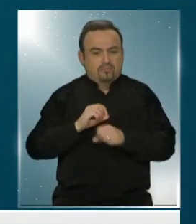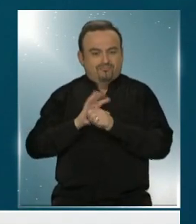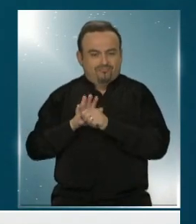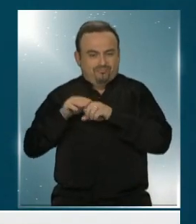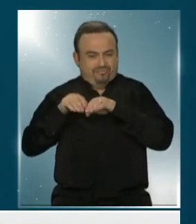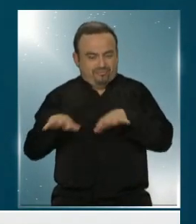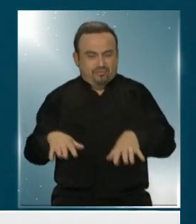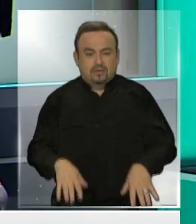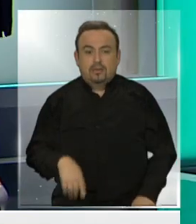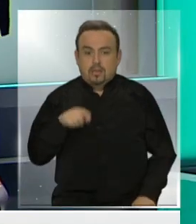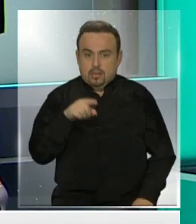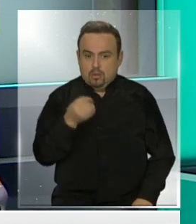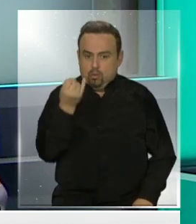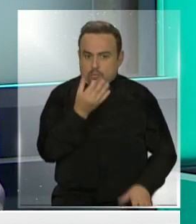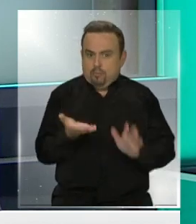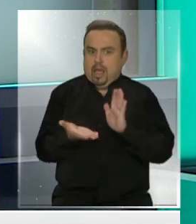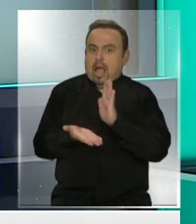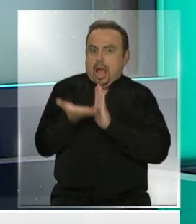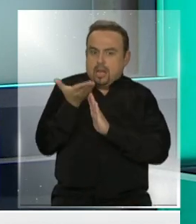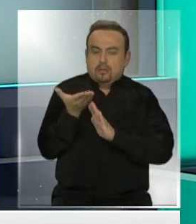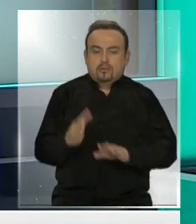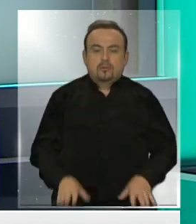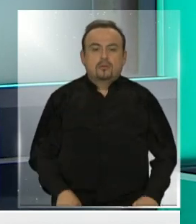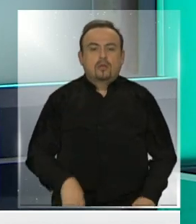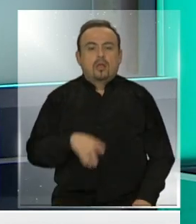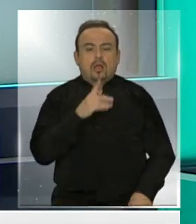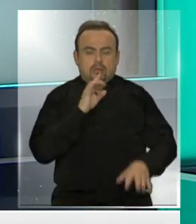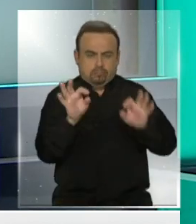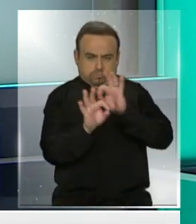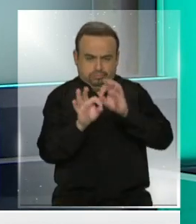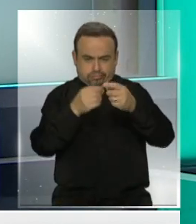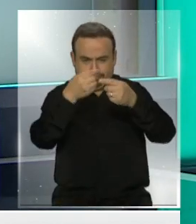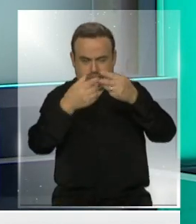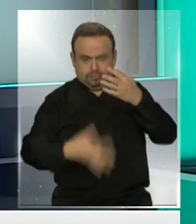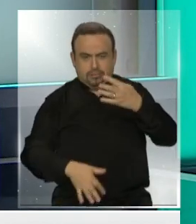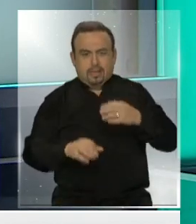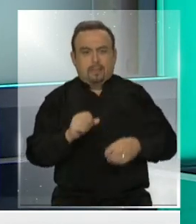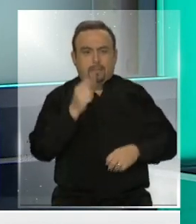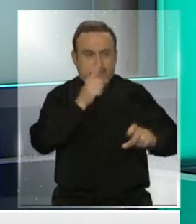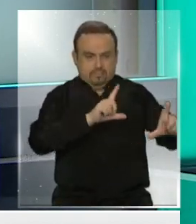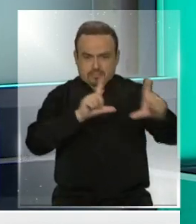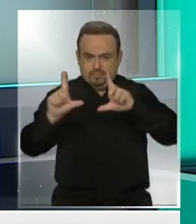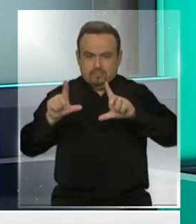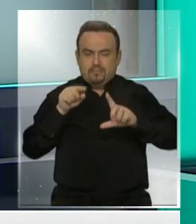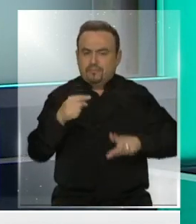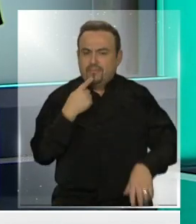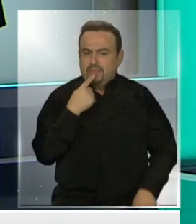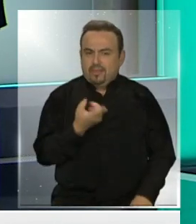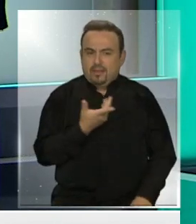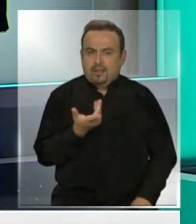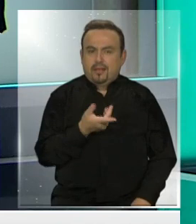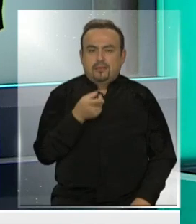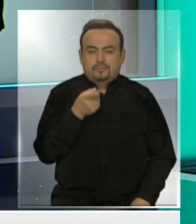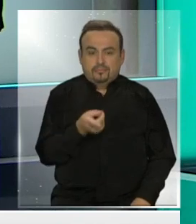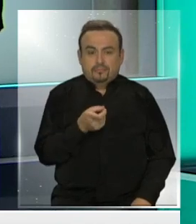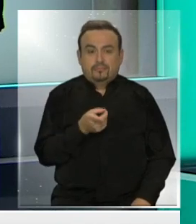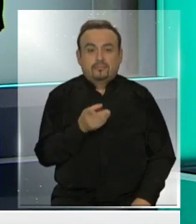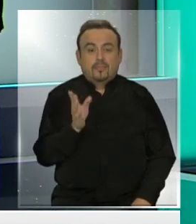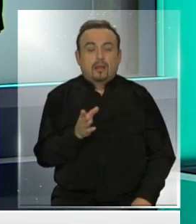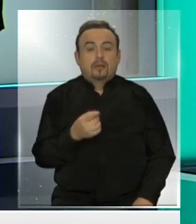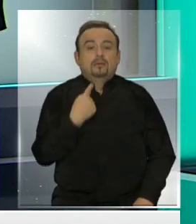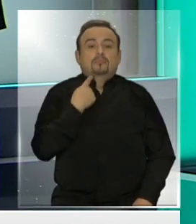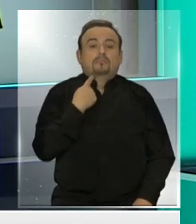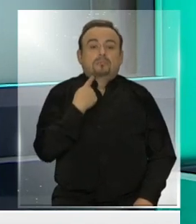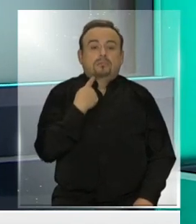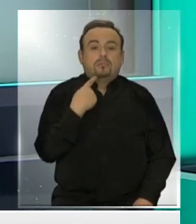ok este es un número alto alto que vamos a desglosar de inmediato a través de la primera gráfica que dice lo siguiente como